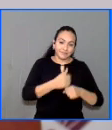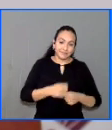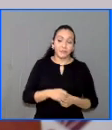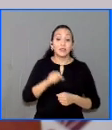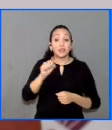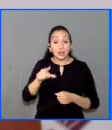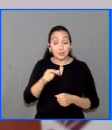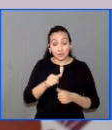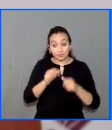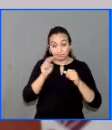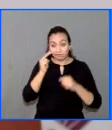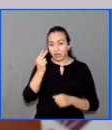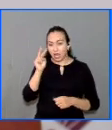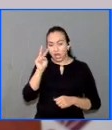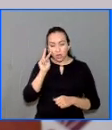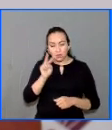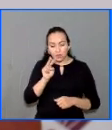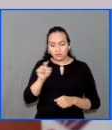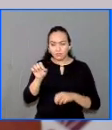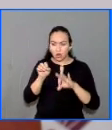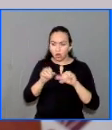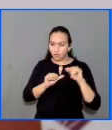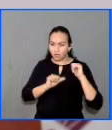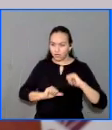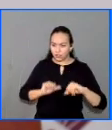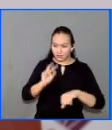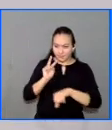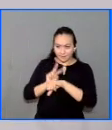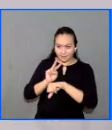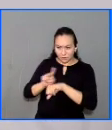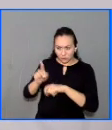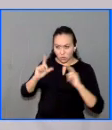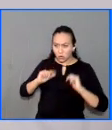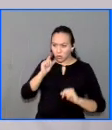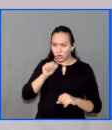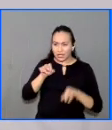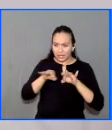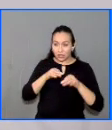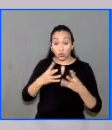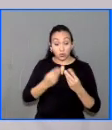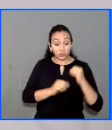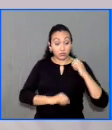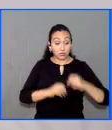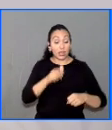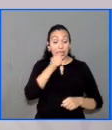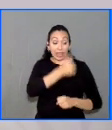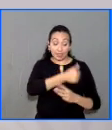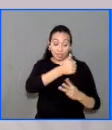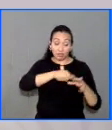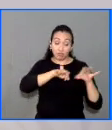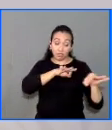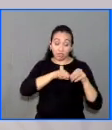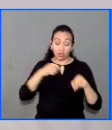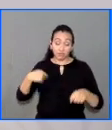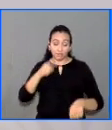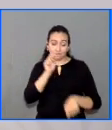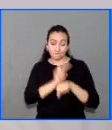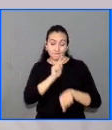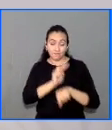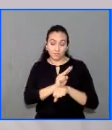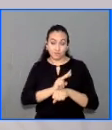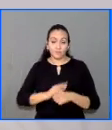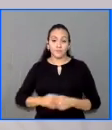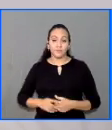las fiscalías y el Poder Judicial hagan cada uno su tarea para encontrar a